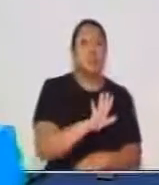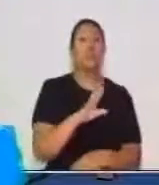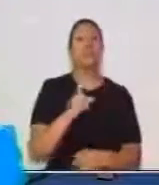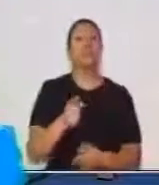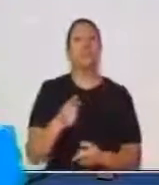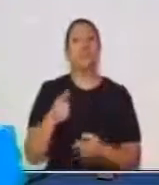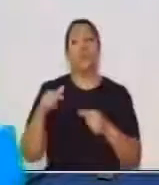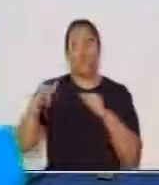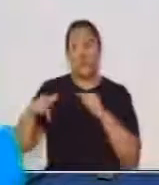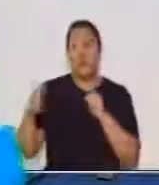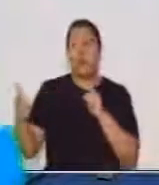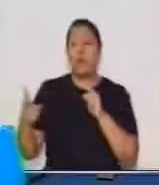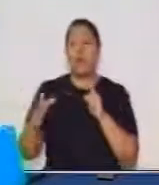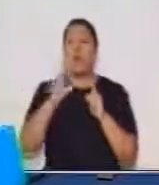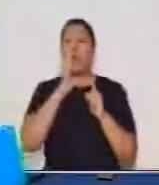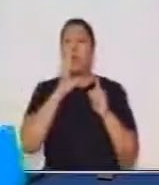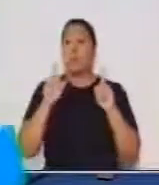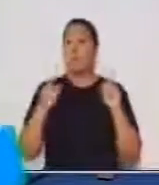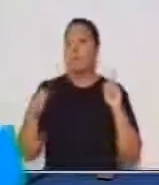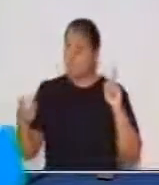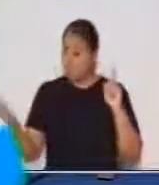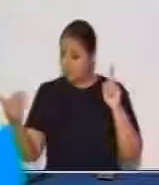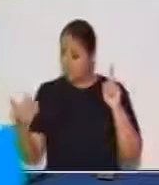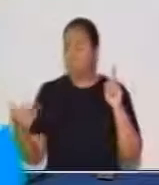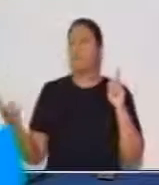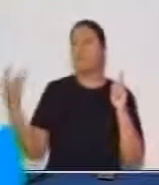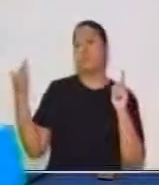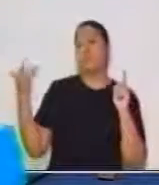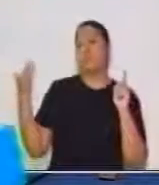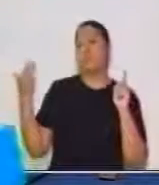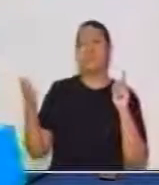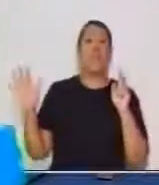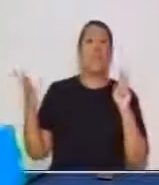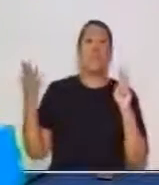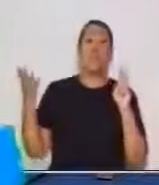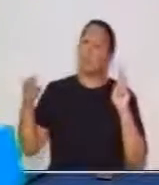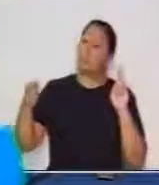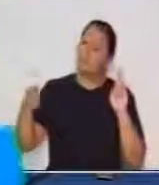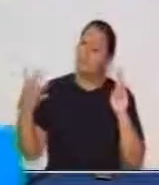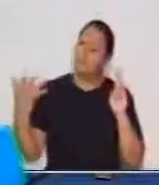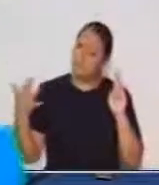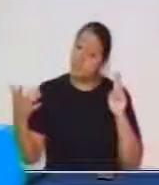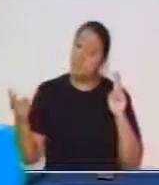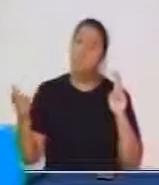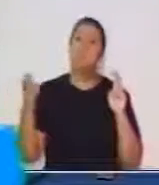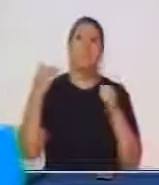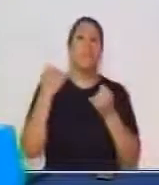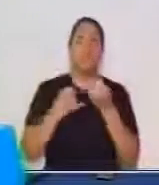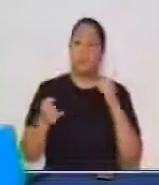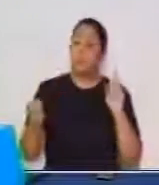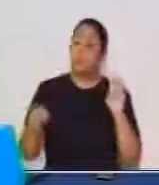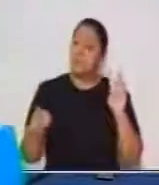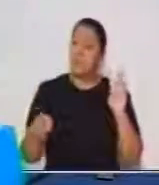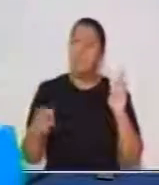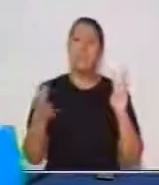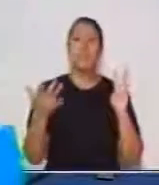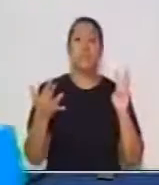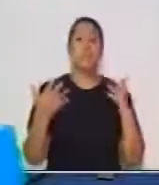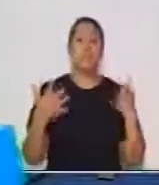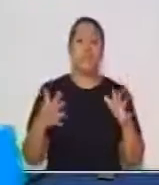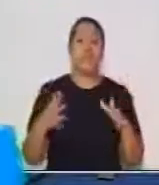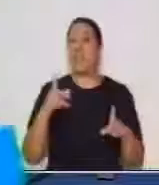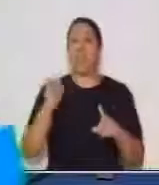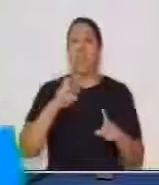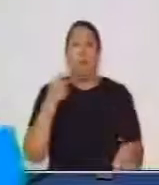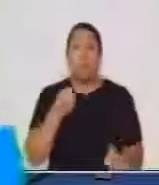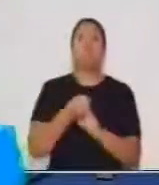participantes va a hablar en el momento en que le toque hablar. No va a interrumpir, no va a meterse en la discusión de